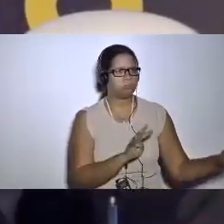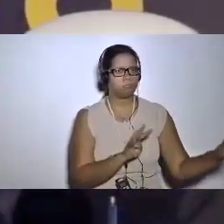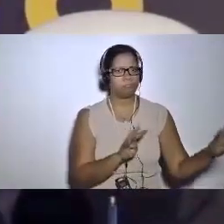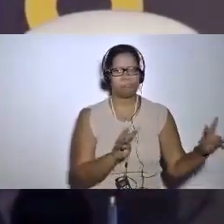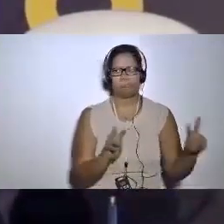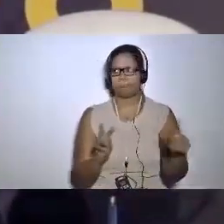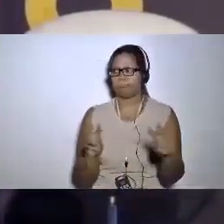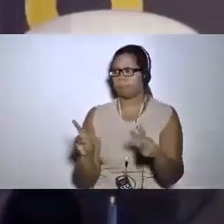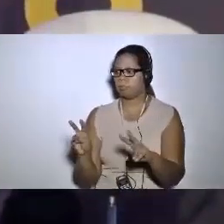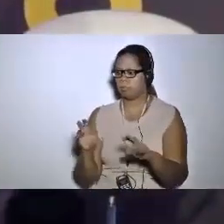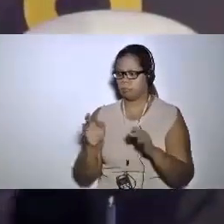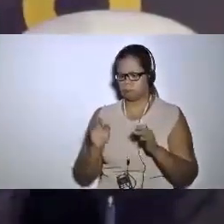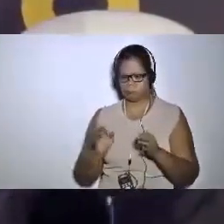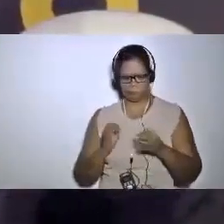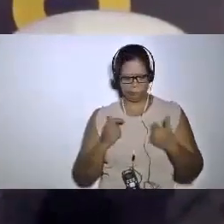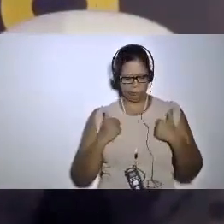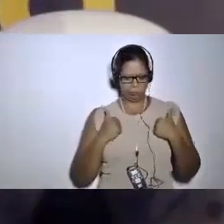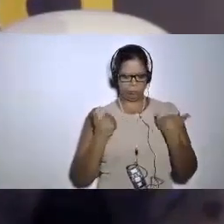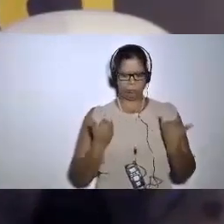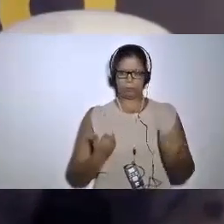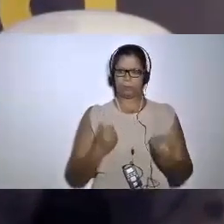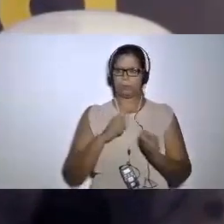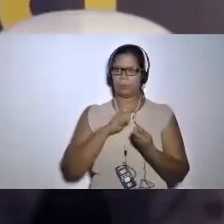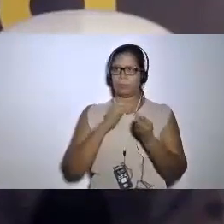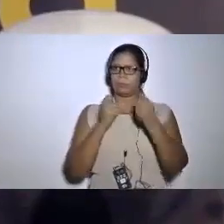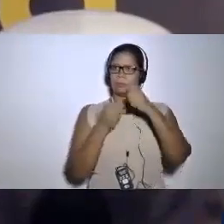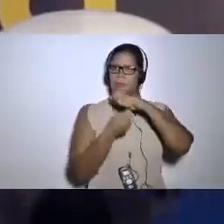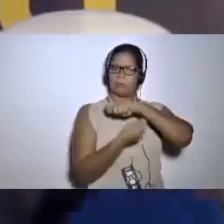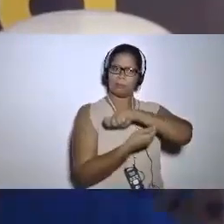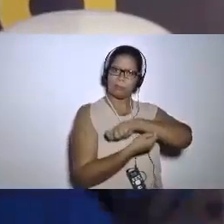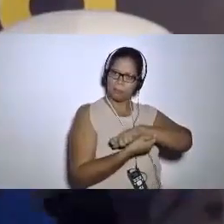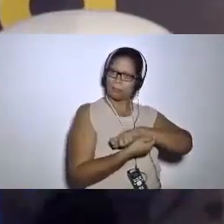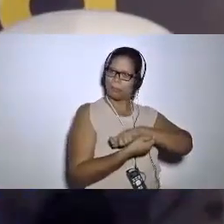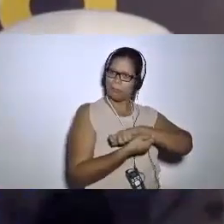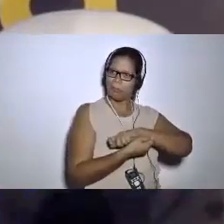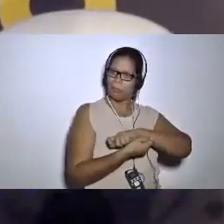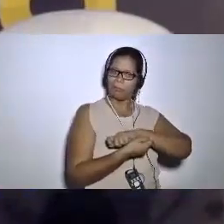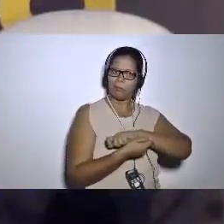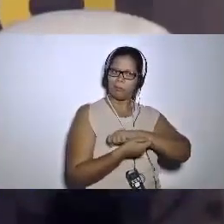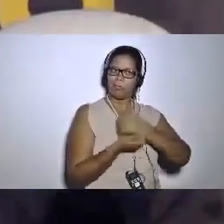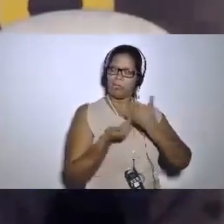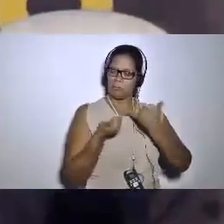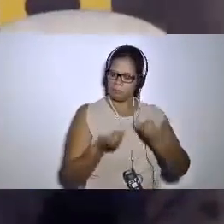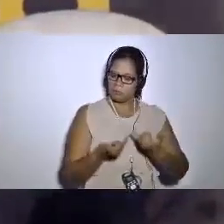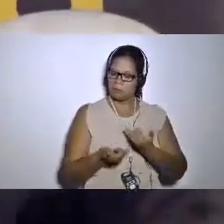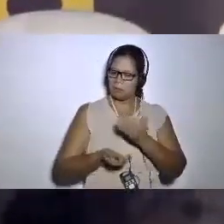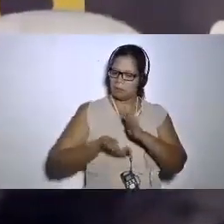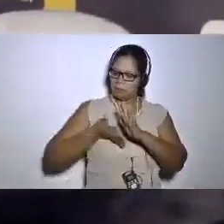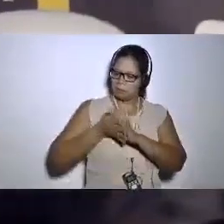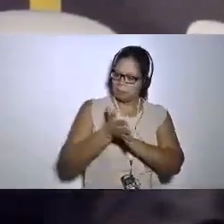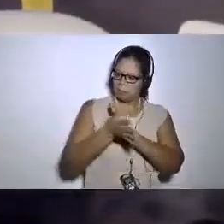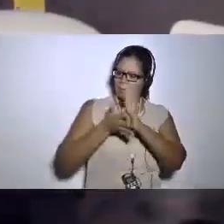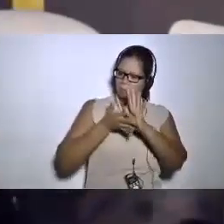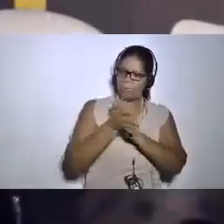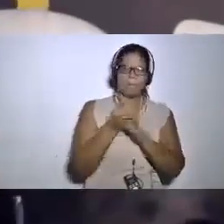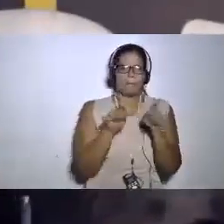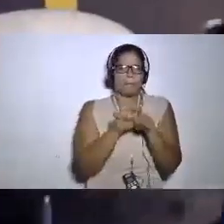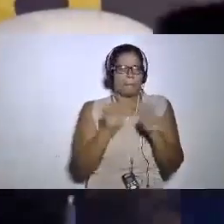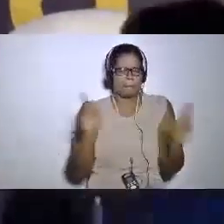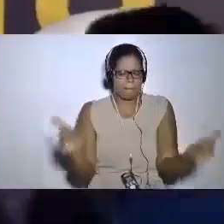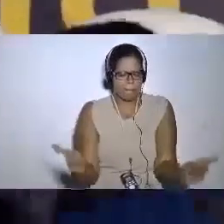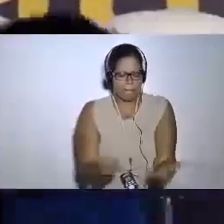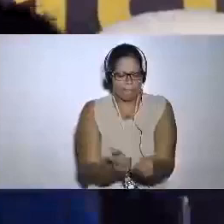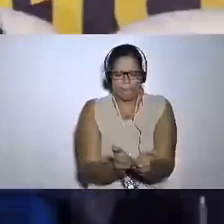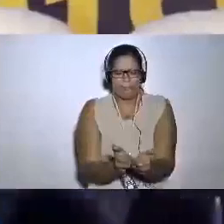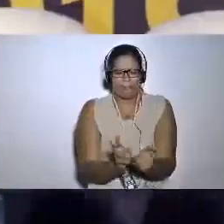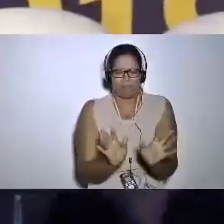Los organizadores han podido cambiar mi mentalidad en algunos temas y quisiera compartirles